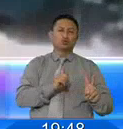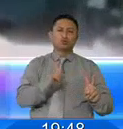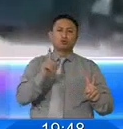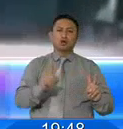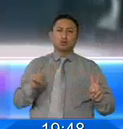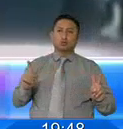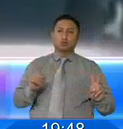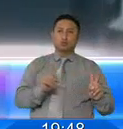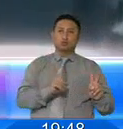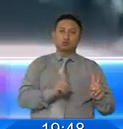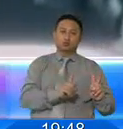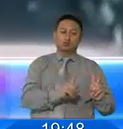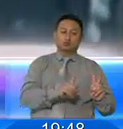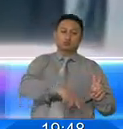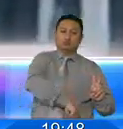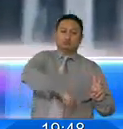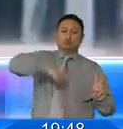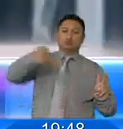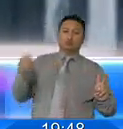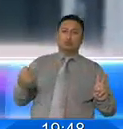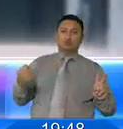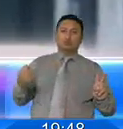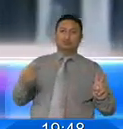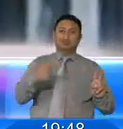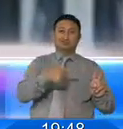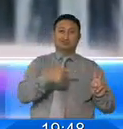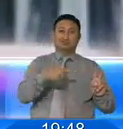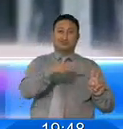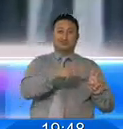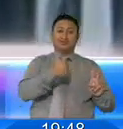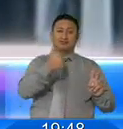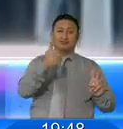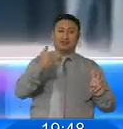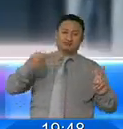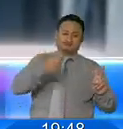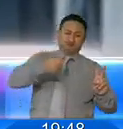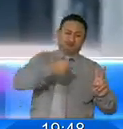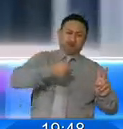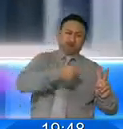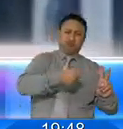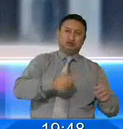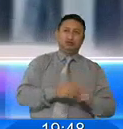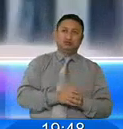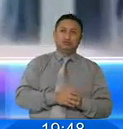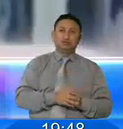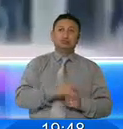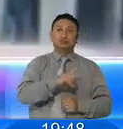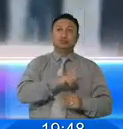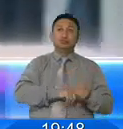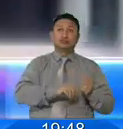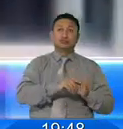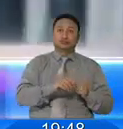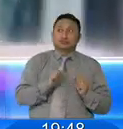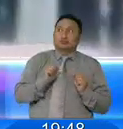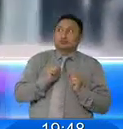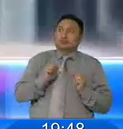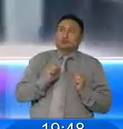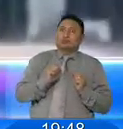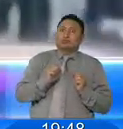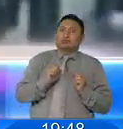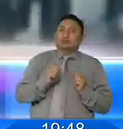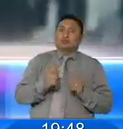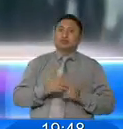ella saca un cuchillo de un bolso y se abalanza propinándole más de 10 puñaladas, mientras su pequeño hijo de 8